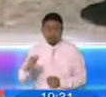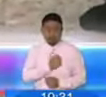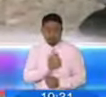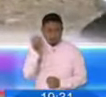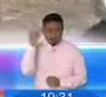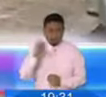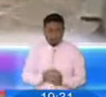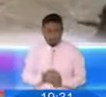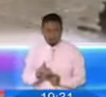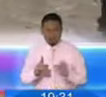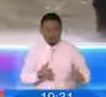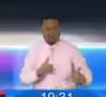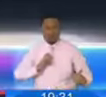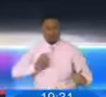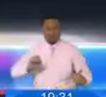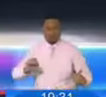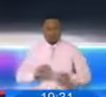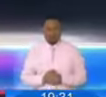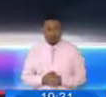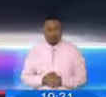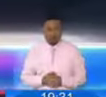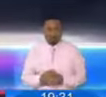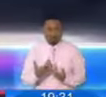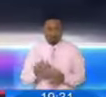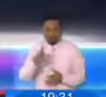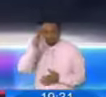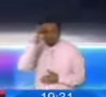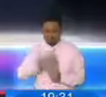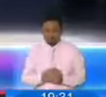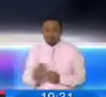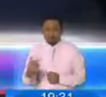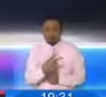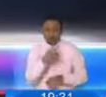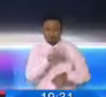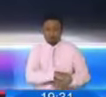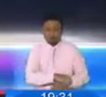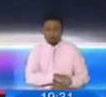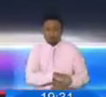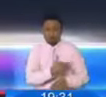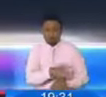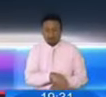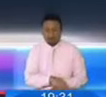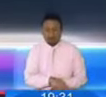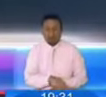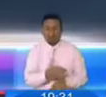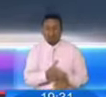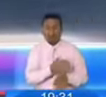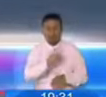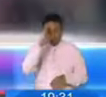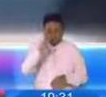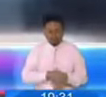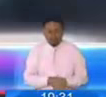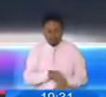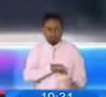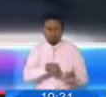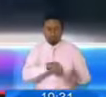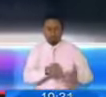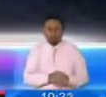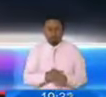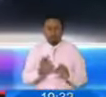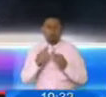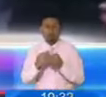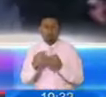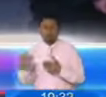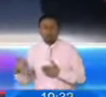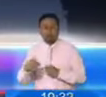era cuñado del difunto, sin saber que los 2 estaban capturados y que contaron los hechos. El sujeto acompañó a los familiares a realizar